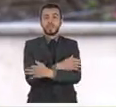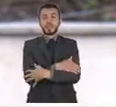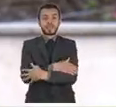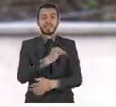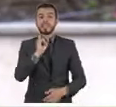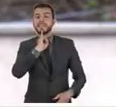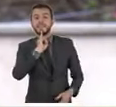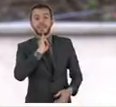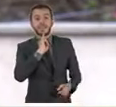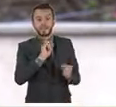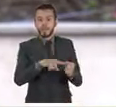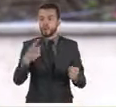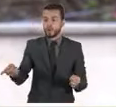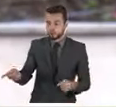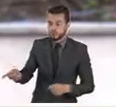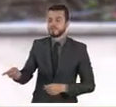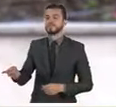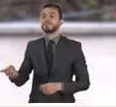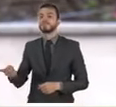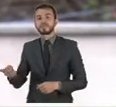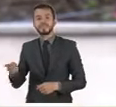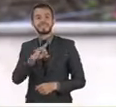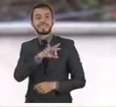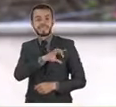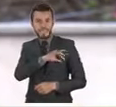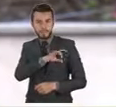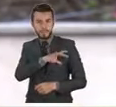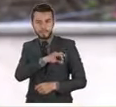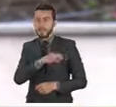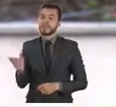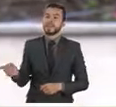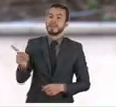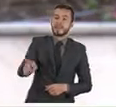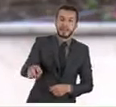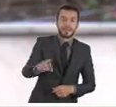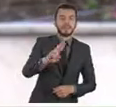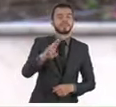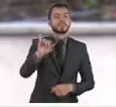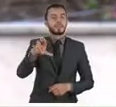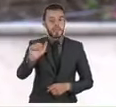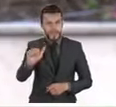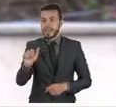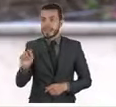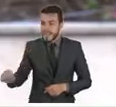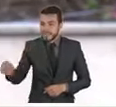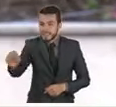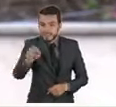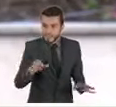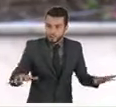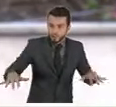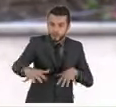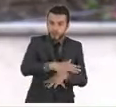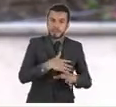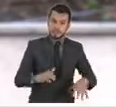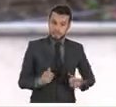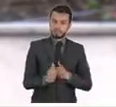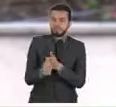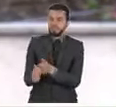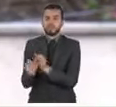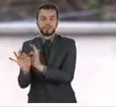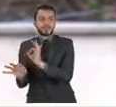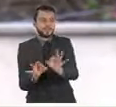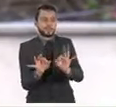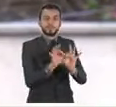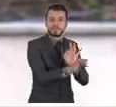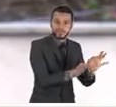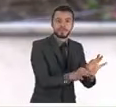Chía, Cajicá y Zipaquirá, que se integran a los planteamientos de ordenamiento territorial que hemos venido acompañando y que continuaremos haciendo